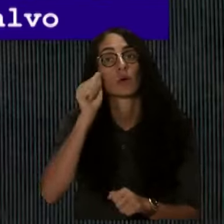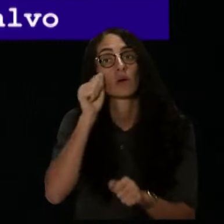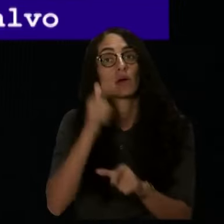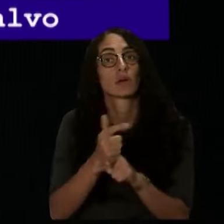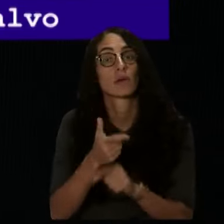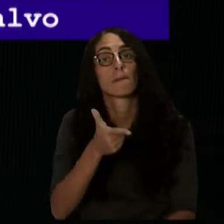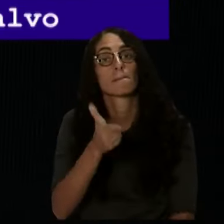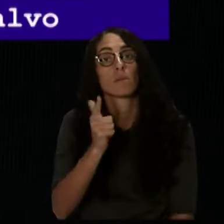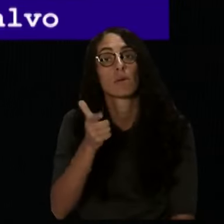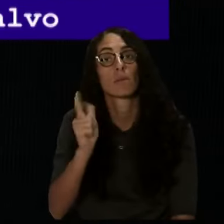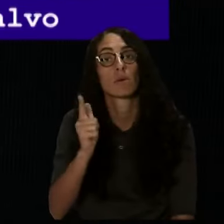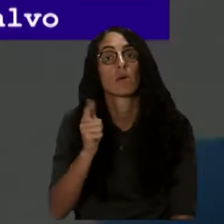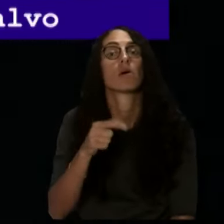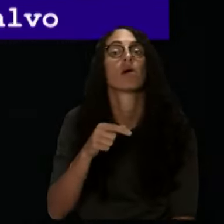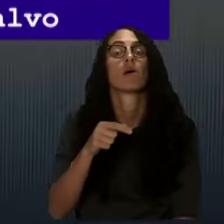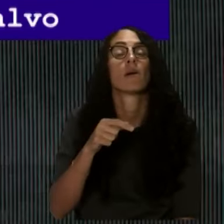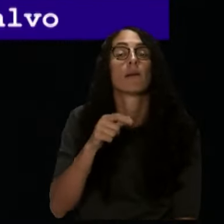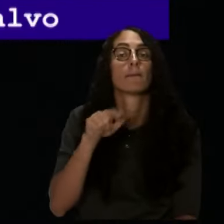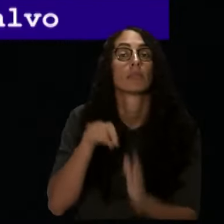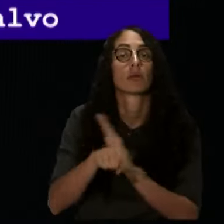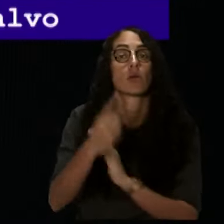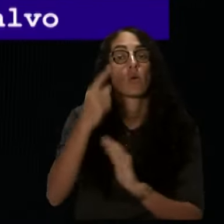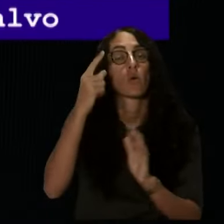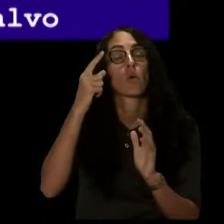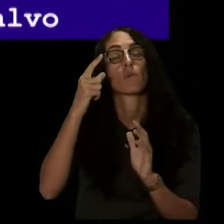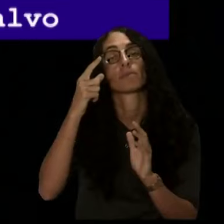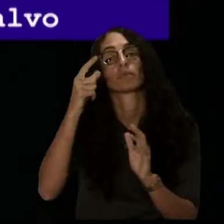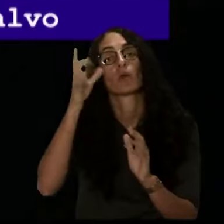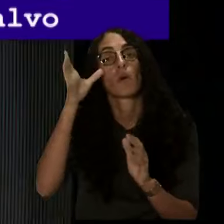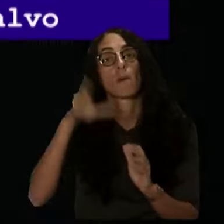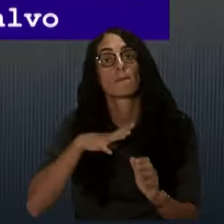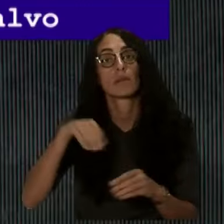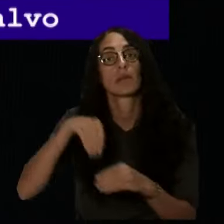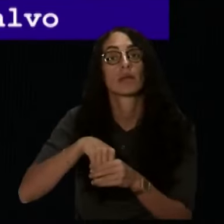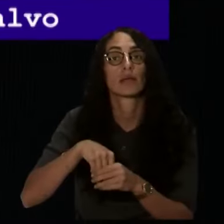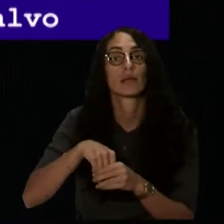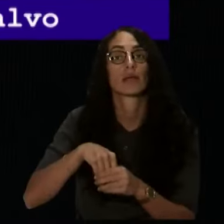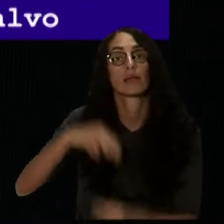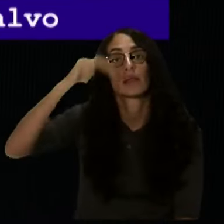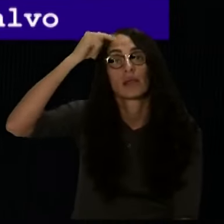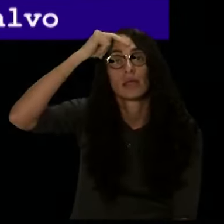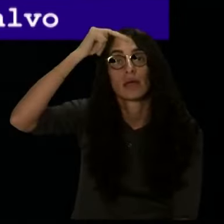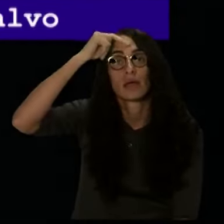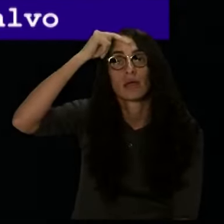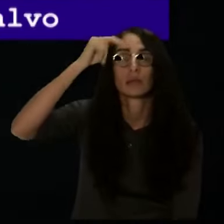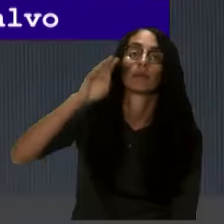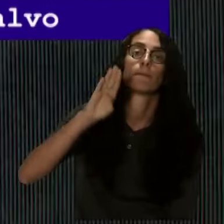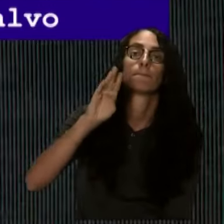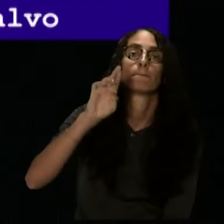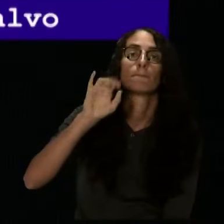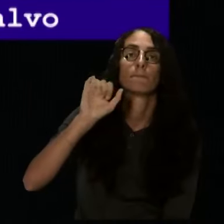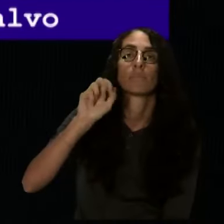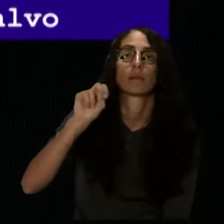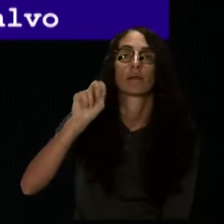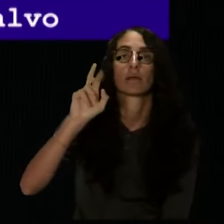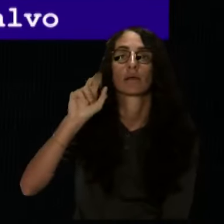dispararon y mataron a hombre de 23 años en una Residen en el pueblo de Naranjito Ese es bri